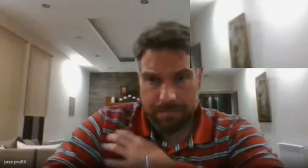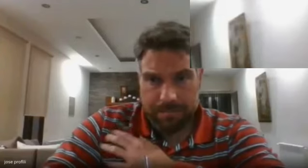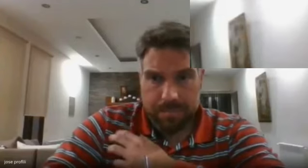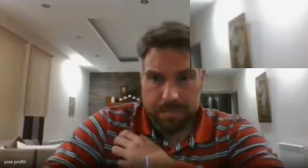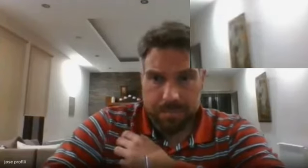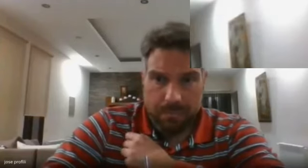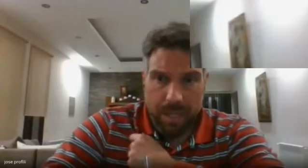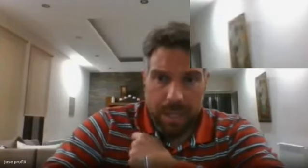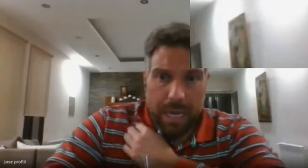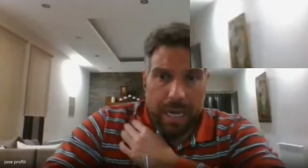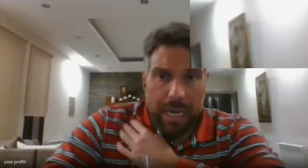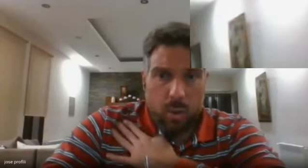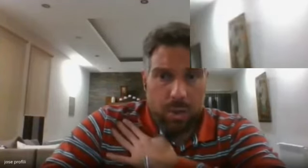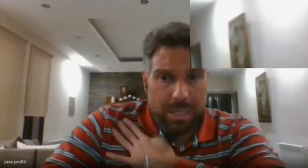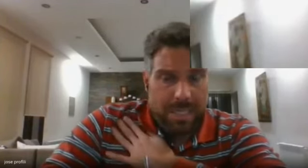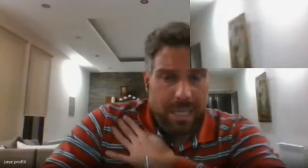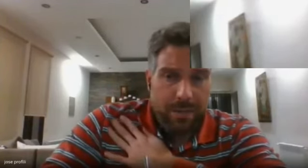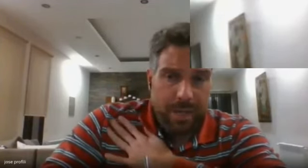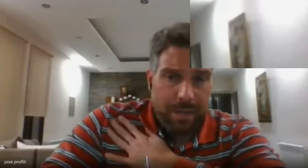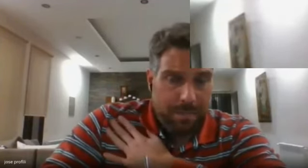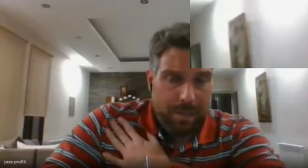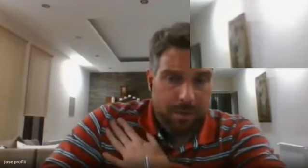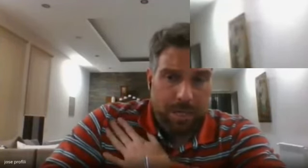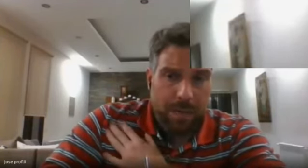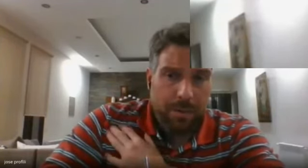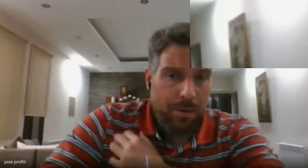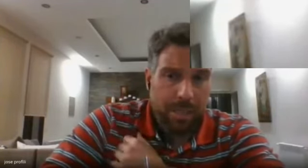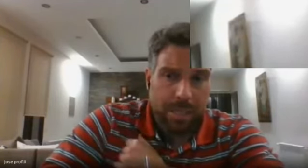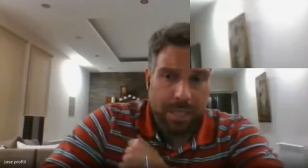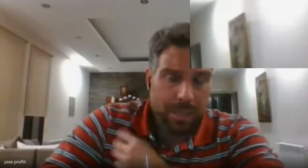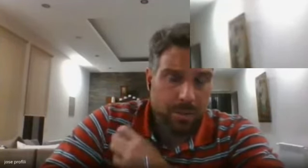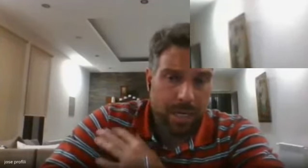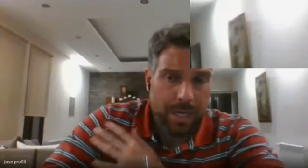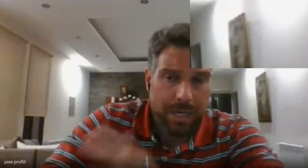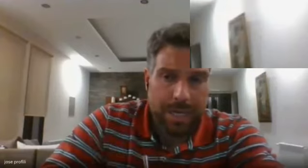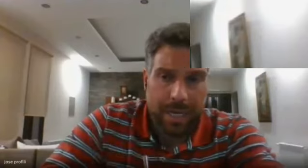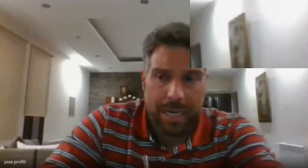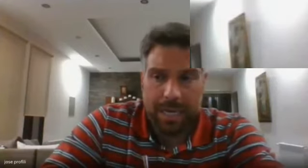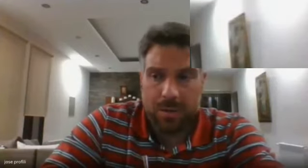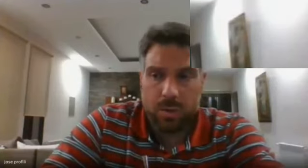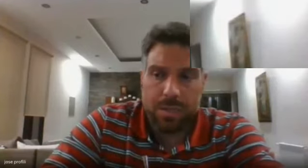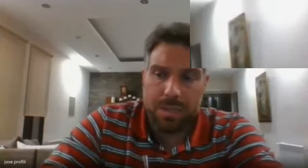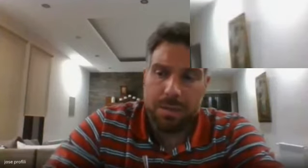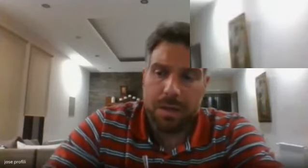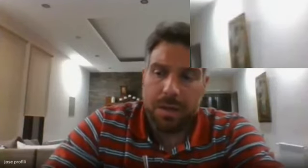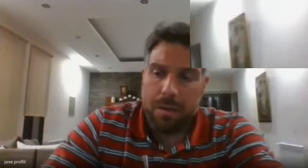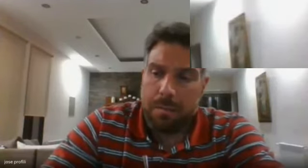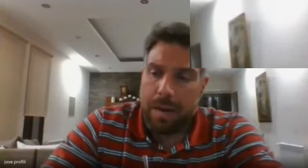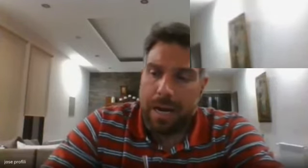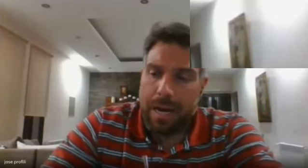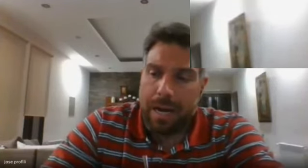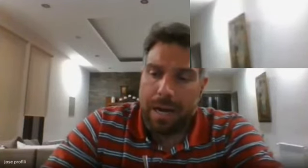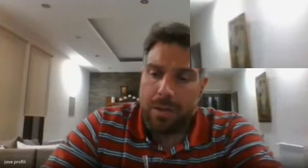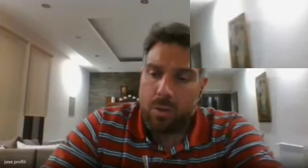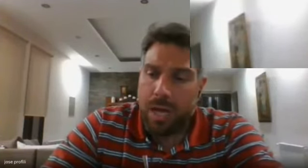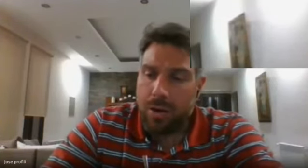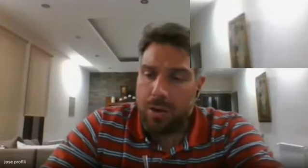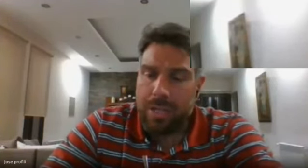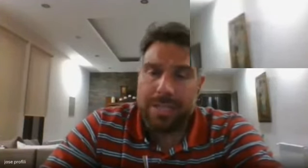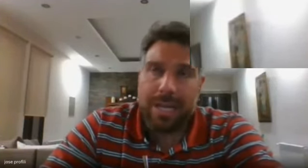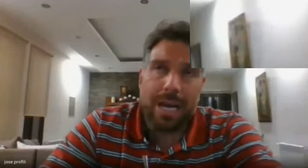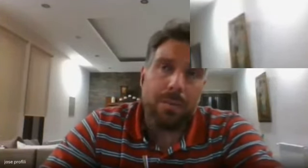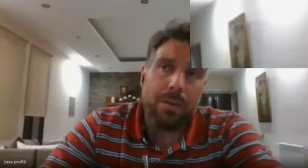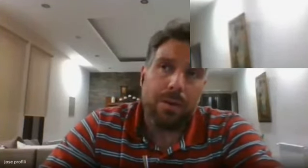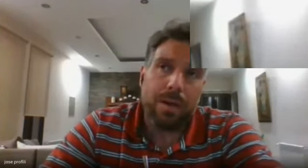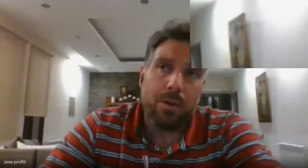tener. El Curti sirve, pero el libro que ustedes tienen que estudiar es del SNEL. El Curti sirve para ayudarlos